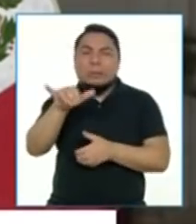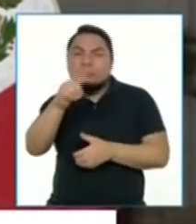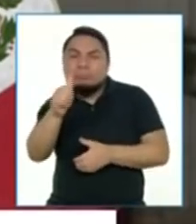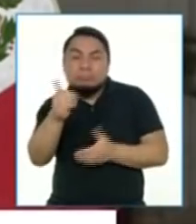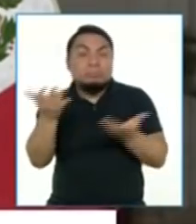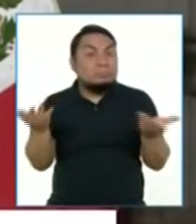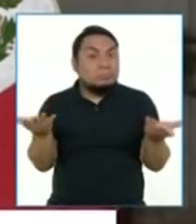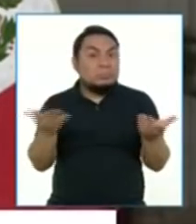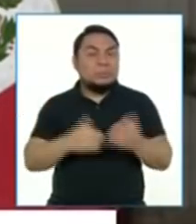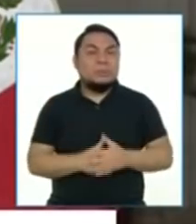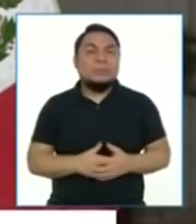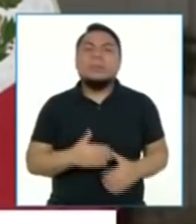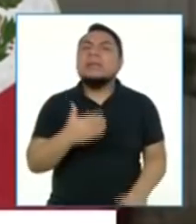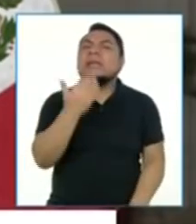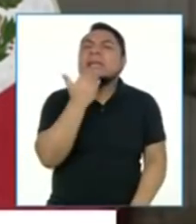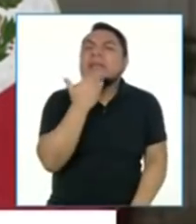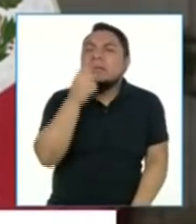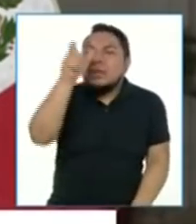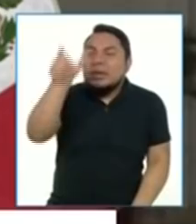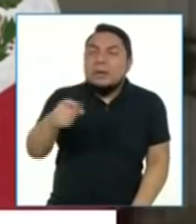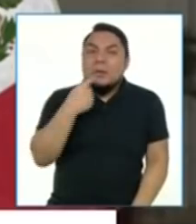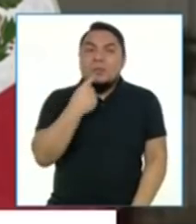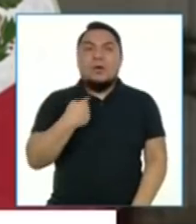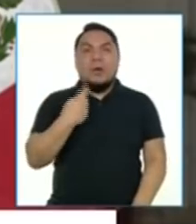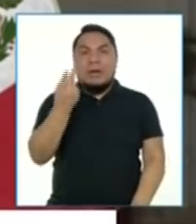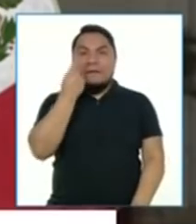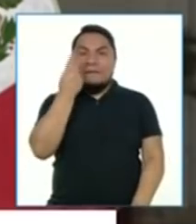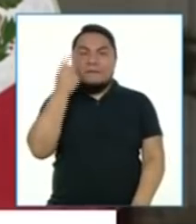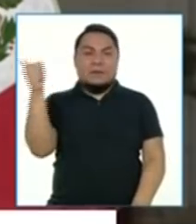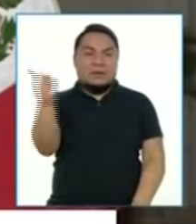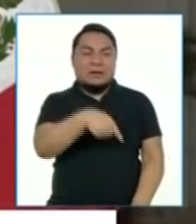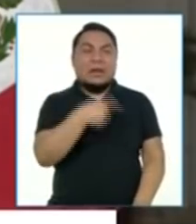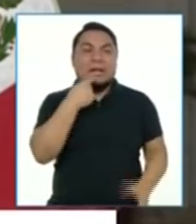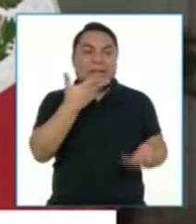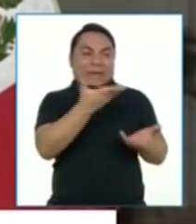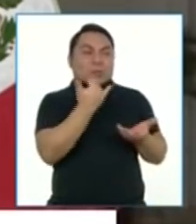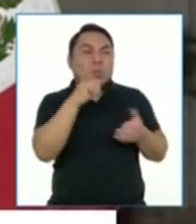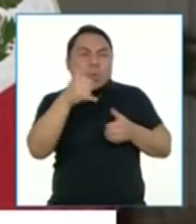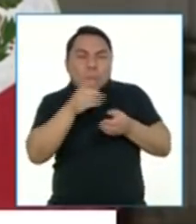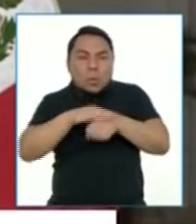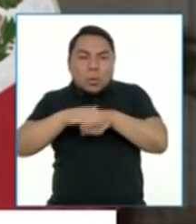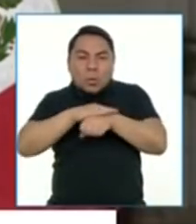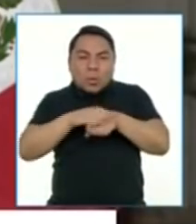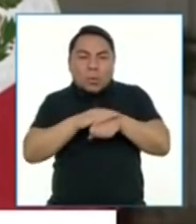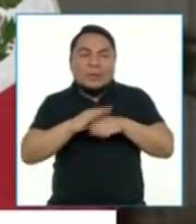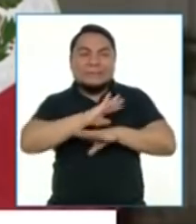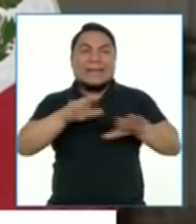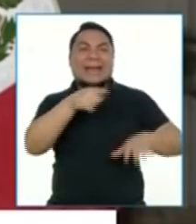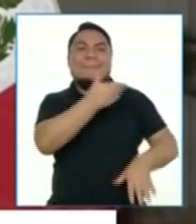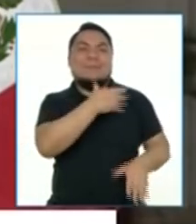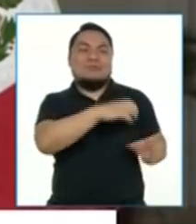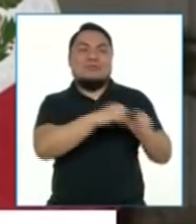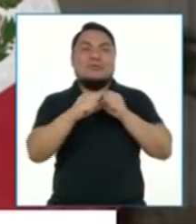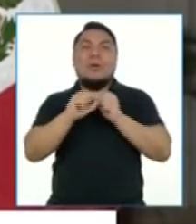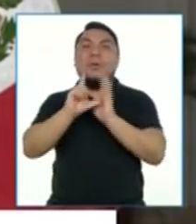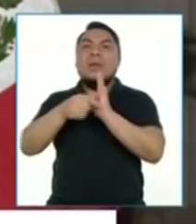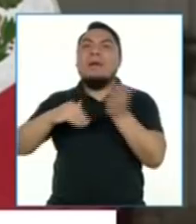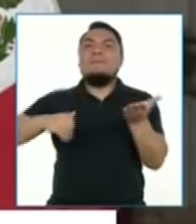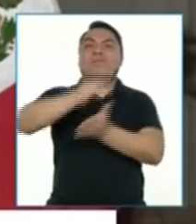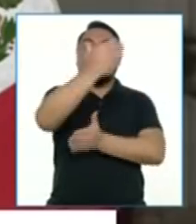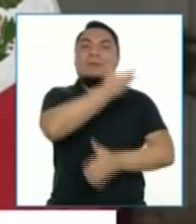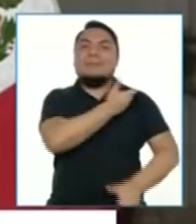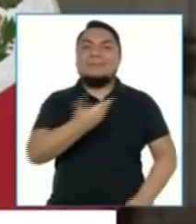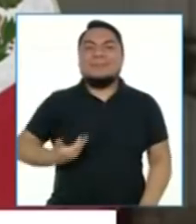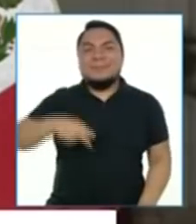reveladoras no sólo la que realiza él con su equipo sino el audio de panorama sacado ayer entre la señora roca morales que